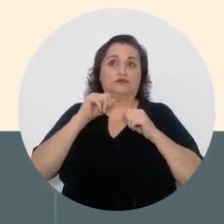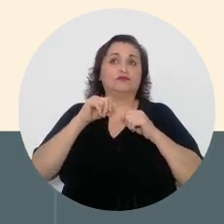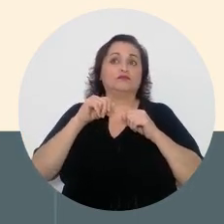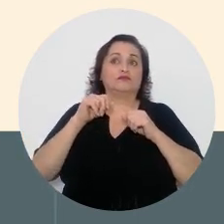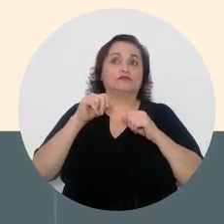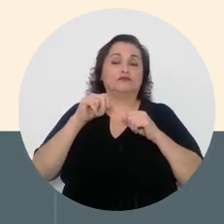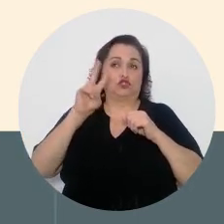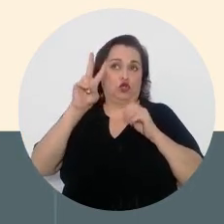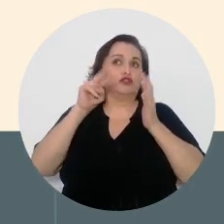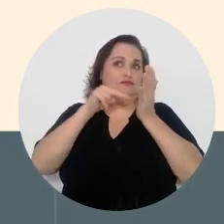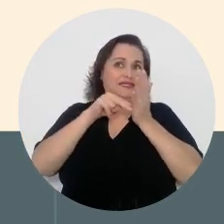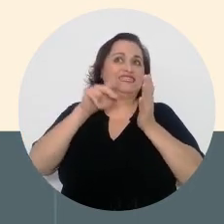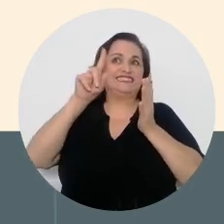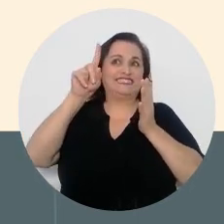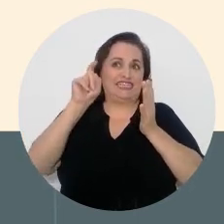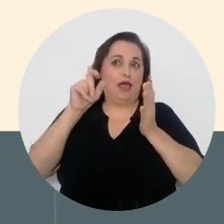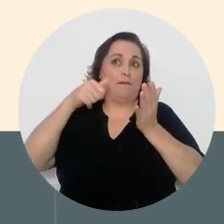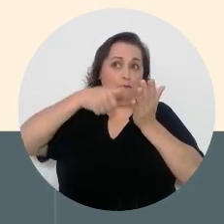de